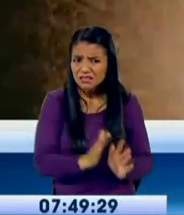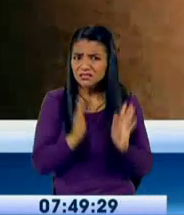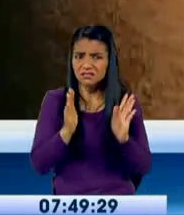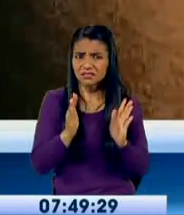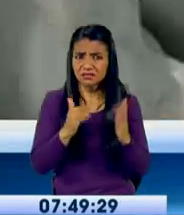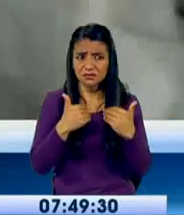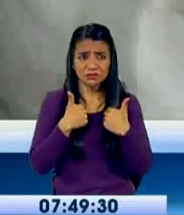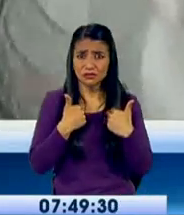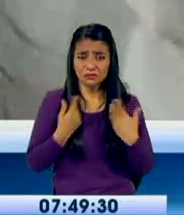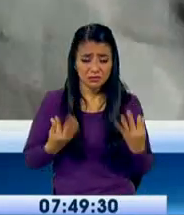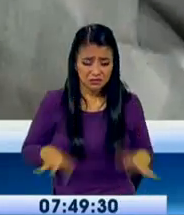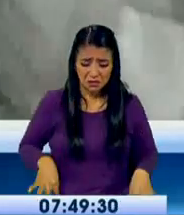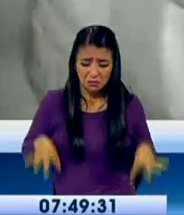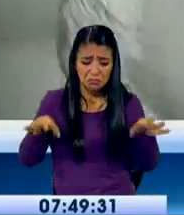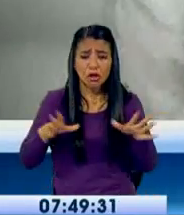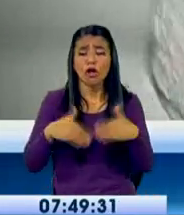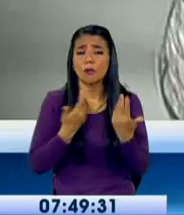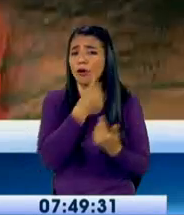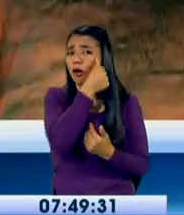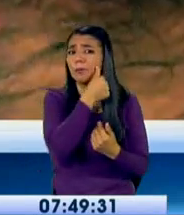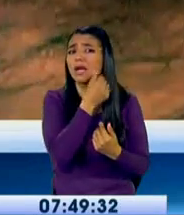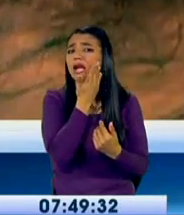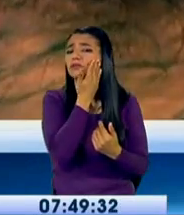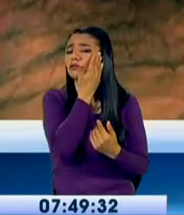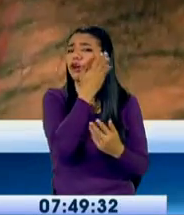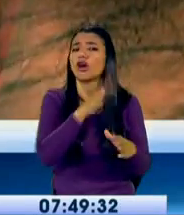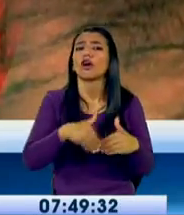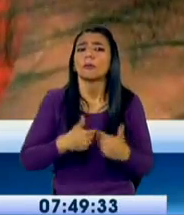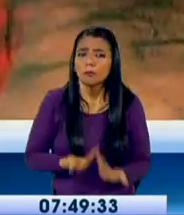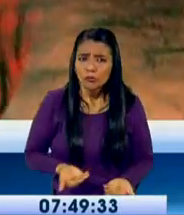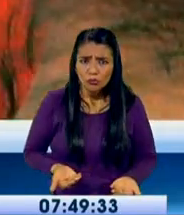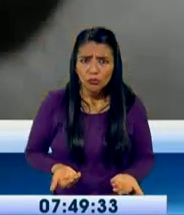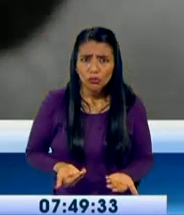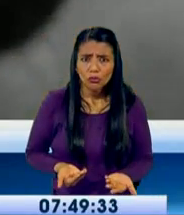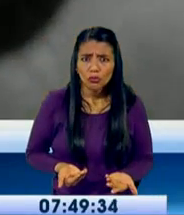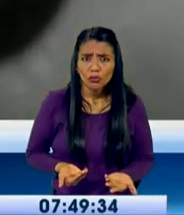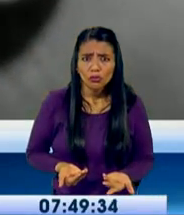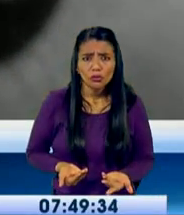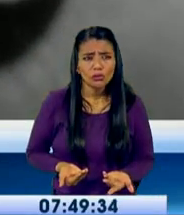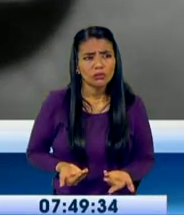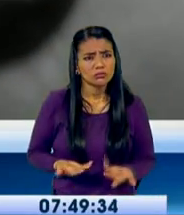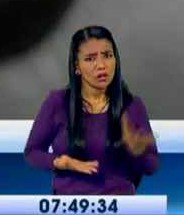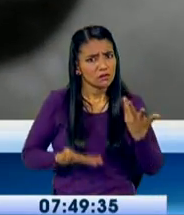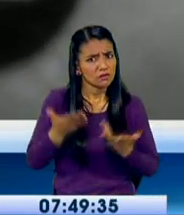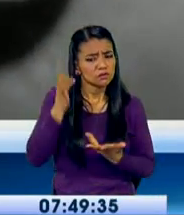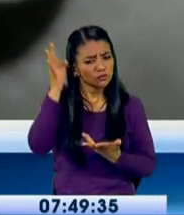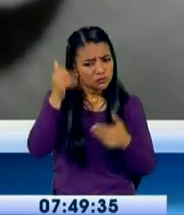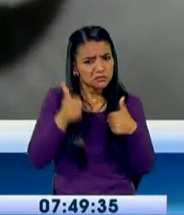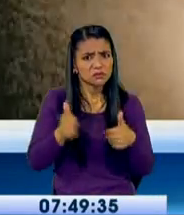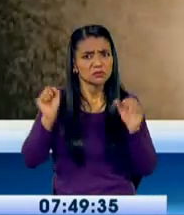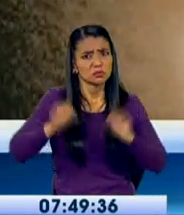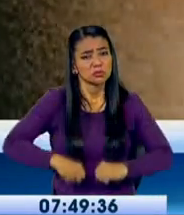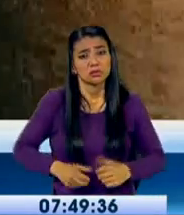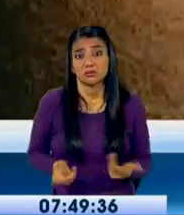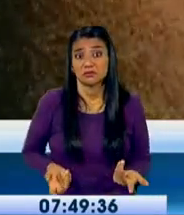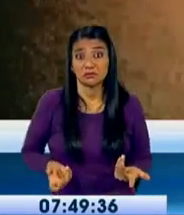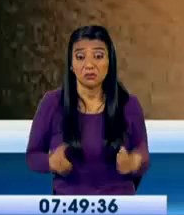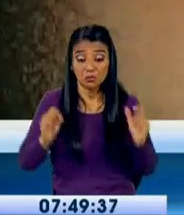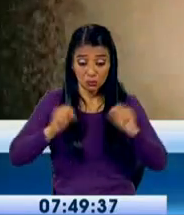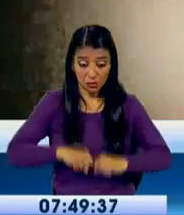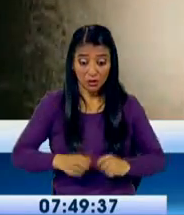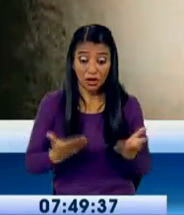como yo no tengo recursos económicos, no sé si me puedo si se